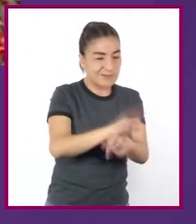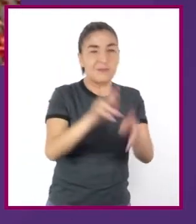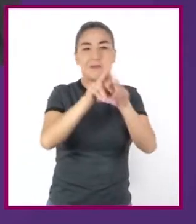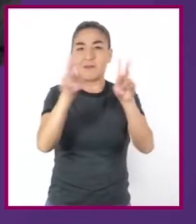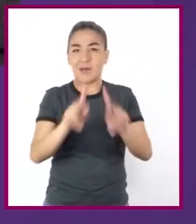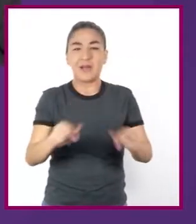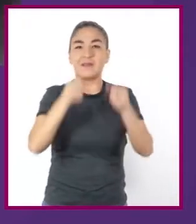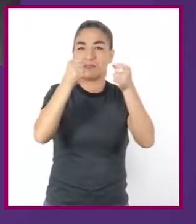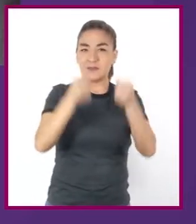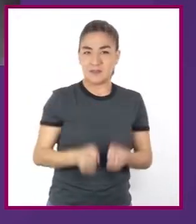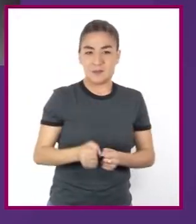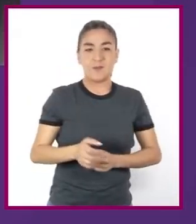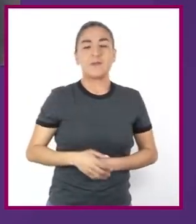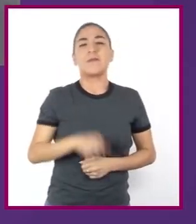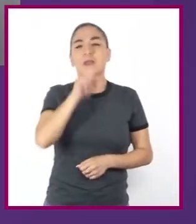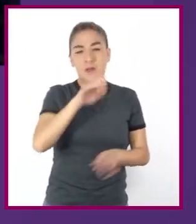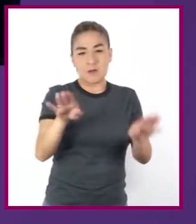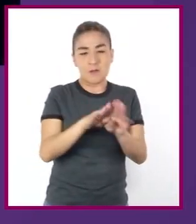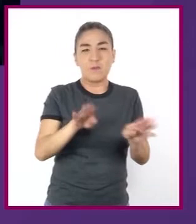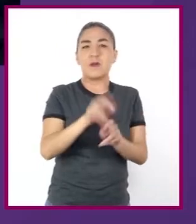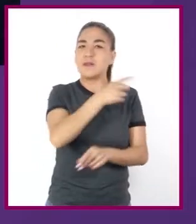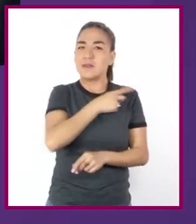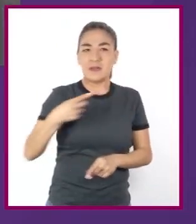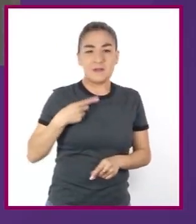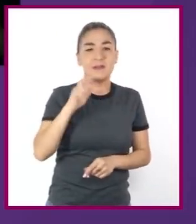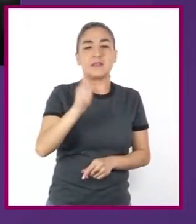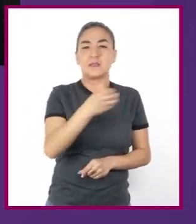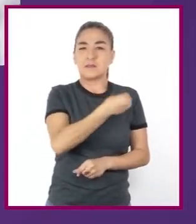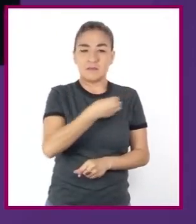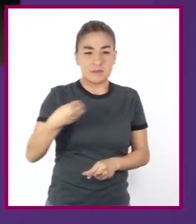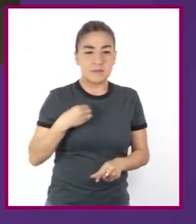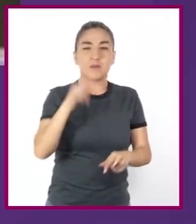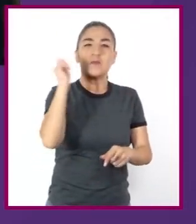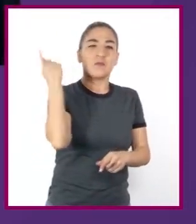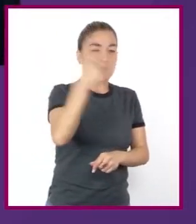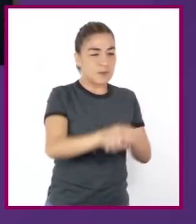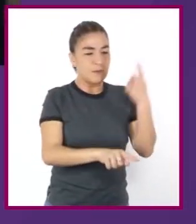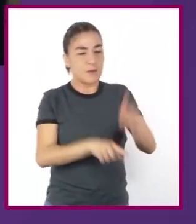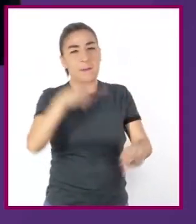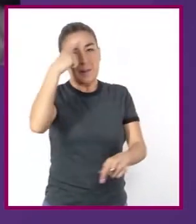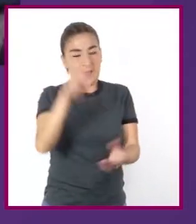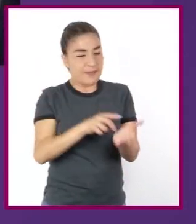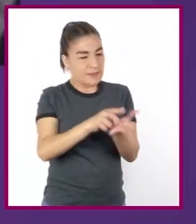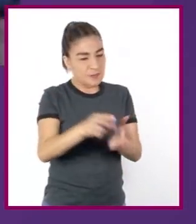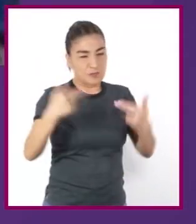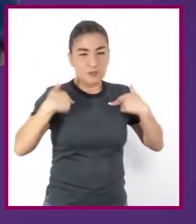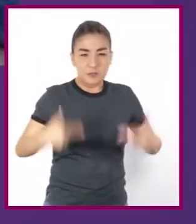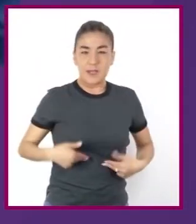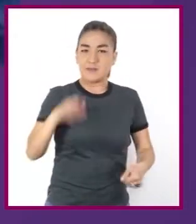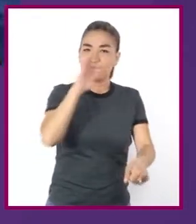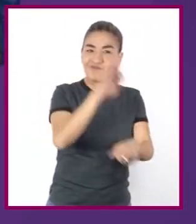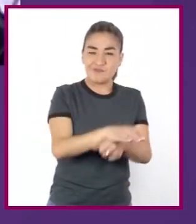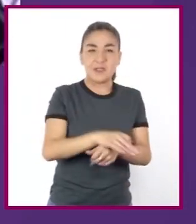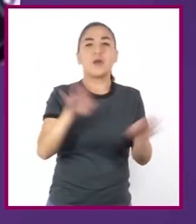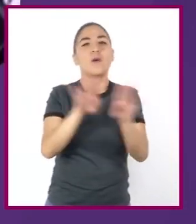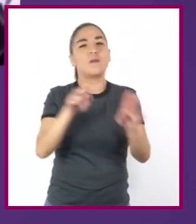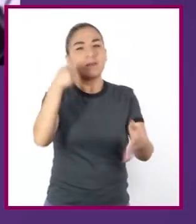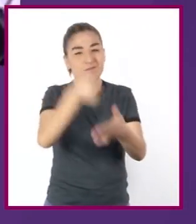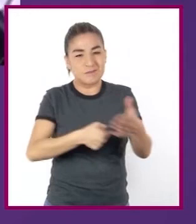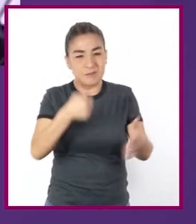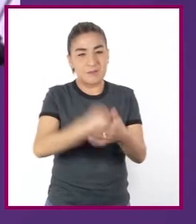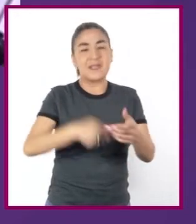seguridad, por reforzar las obligaciones con respecto a la política de defensa de los derechos humanos y por la lucha